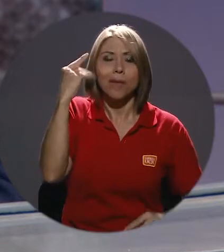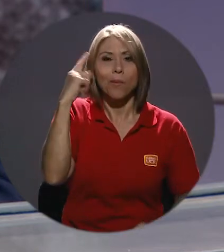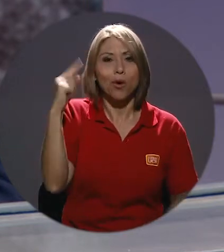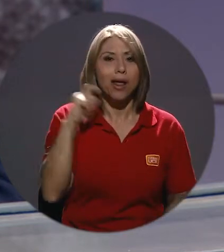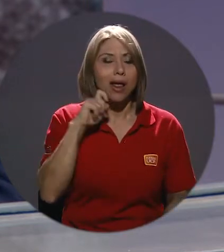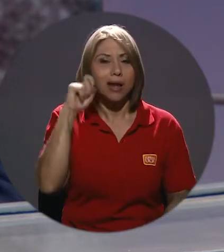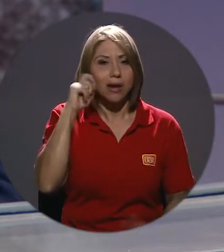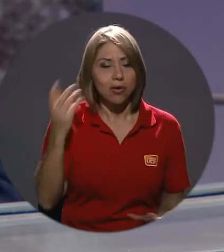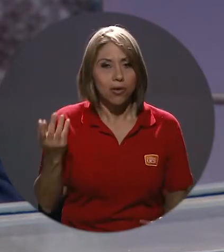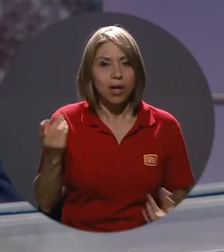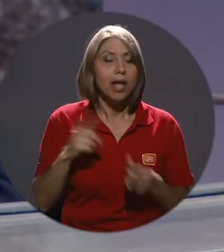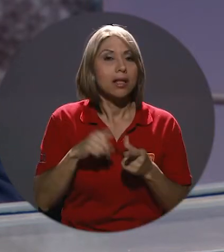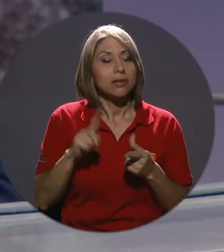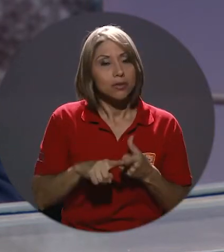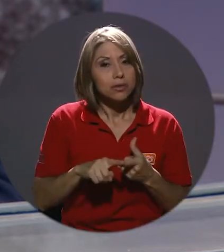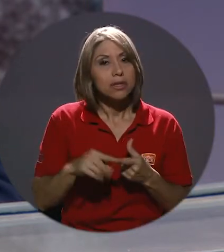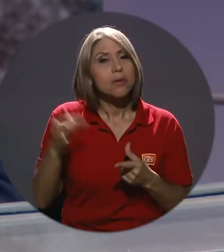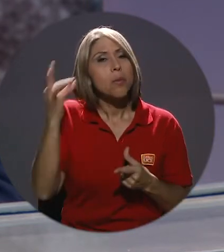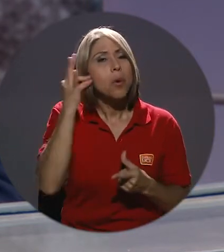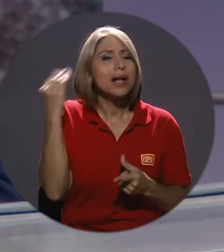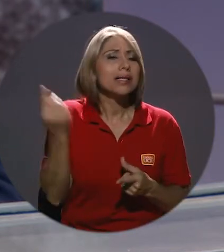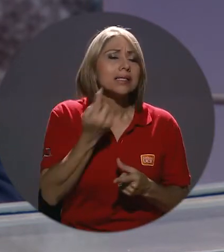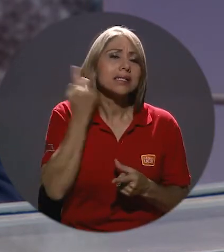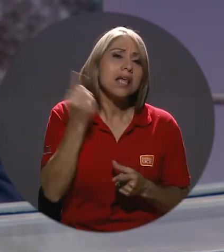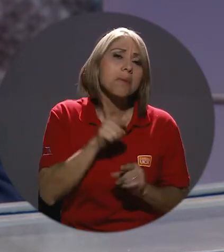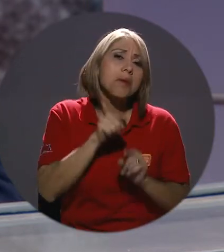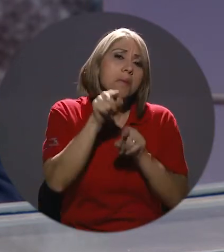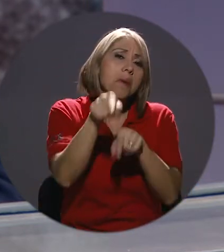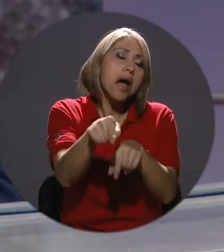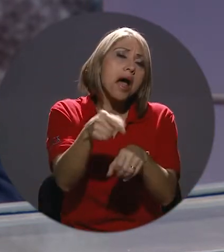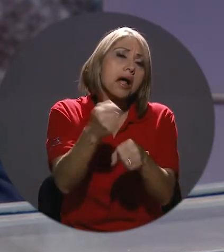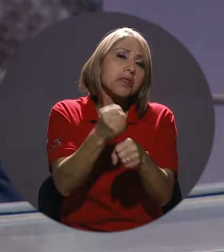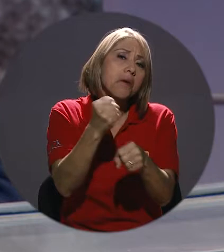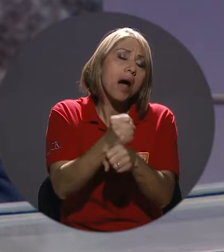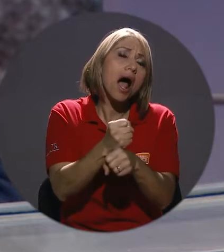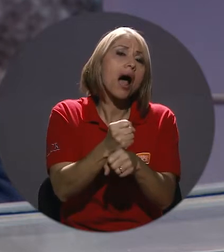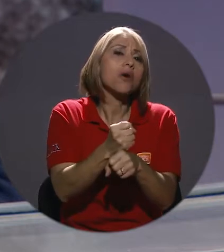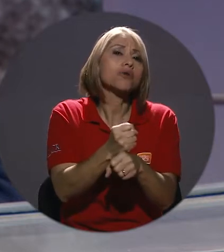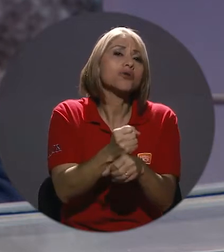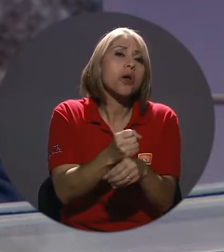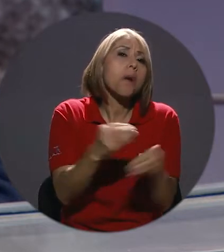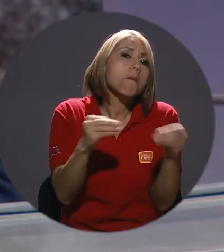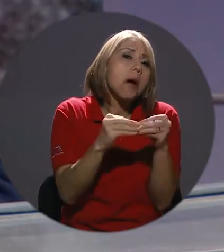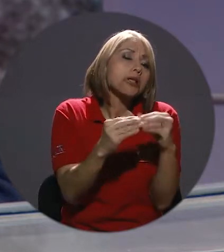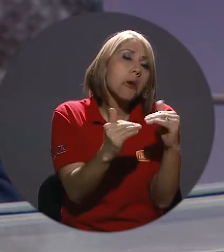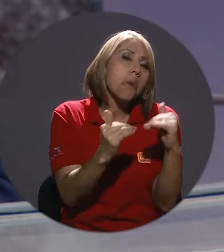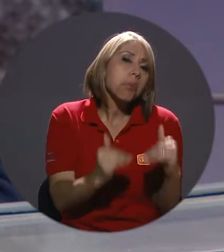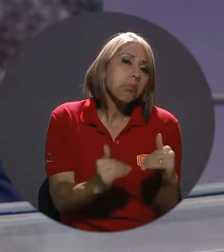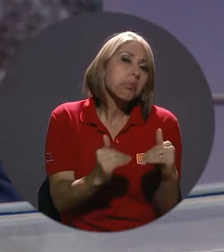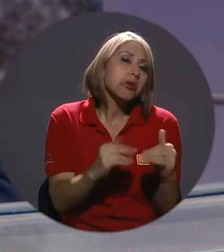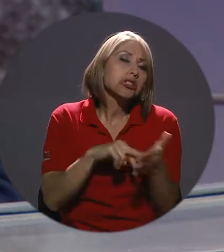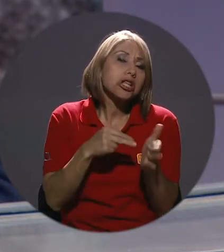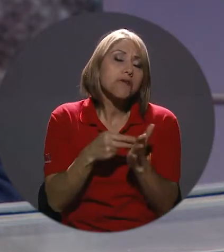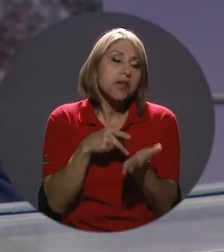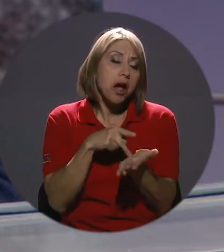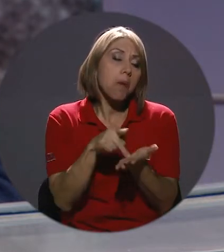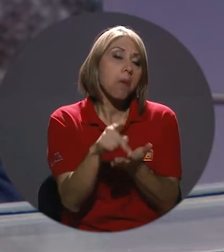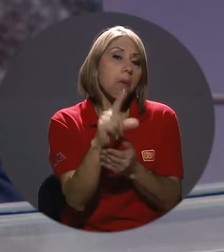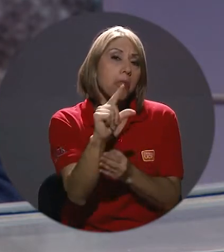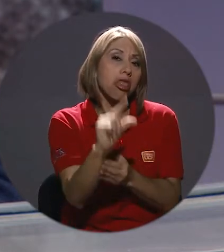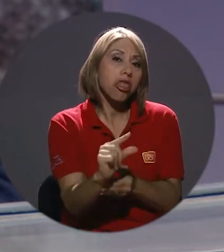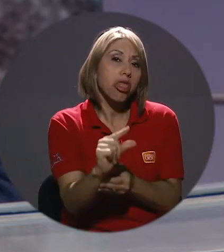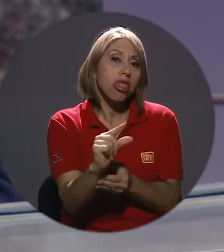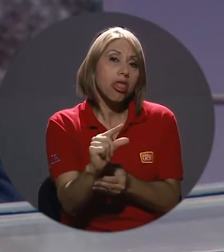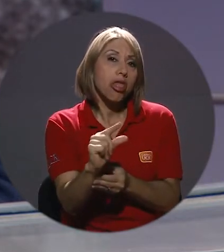ubicarse en ocupaciones menos valorizadas, que implican menos remuneración, menos jornada laboral, menos tiempo de